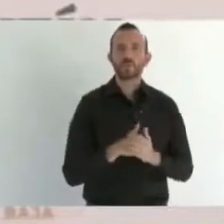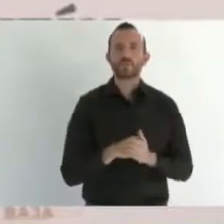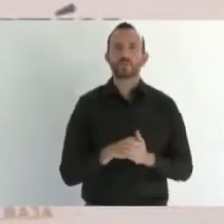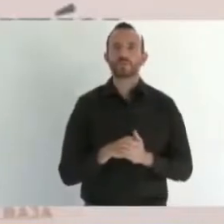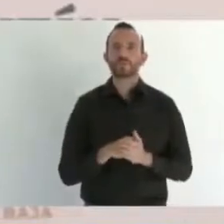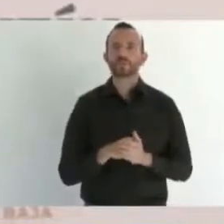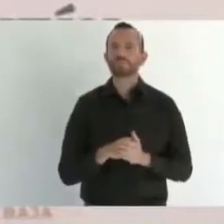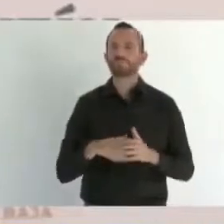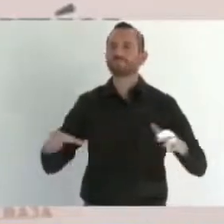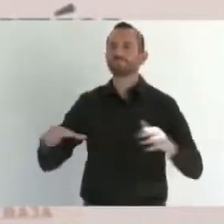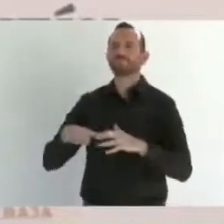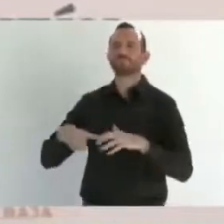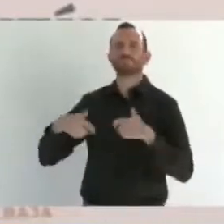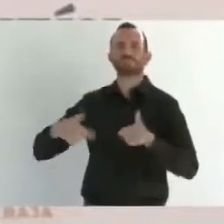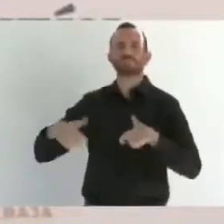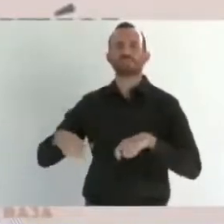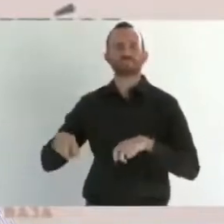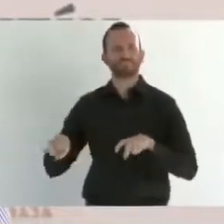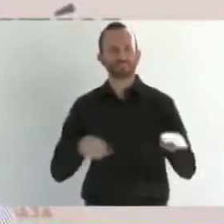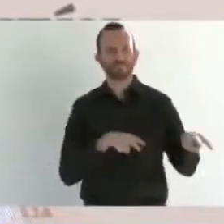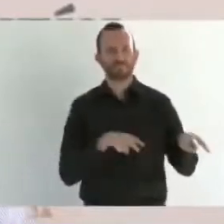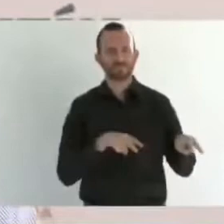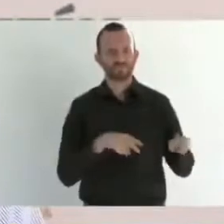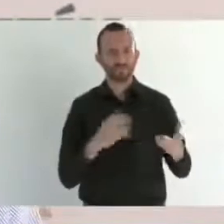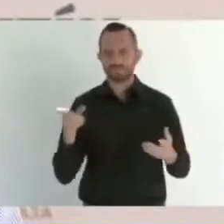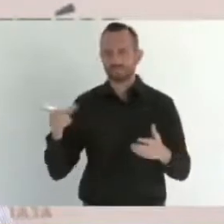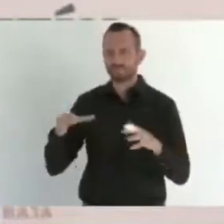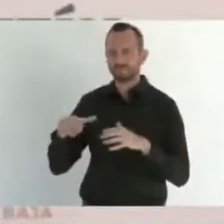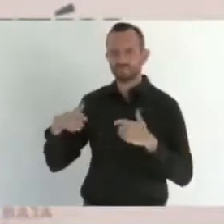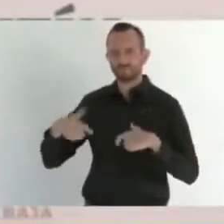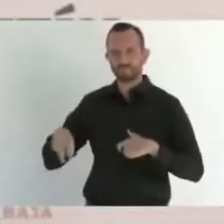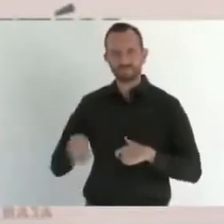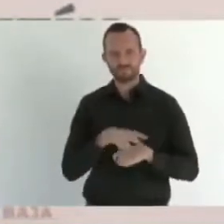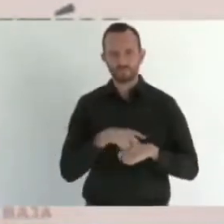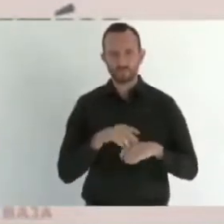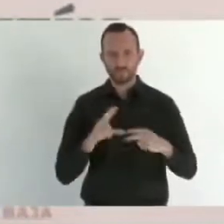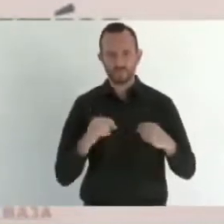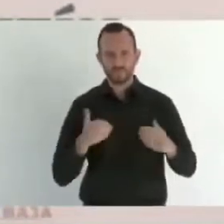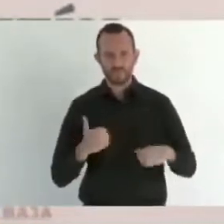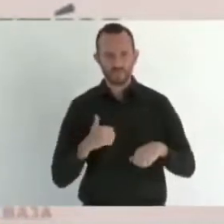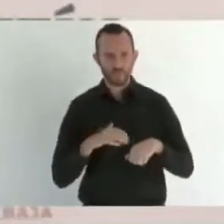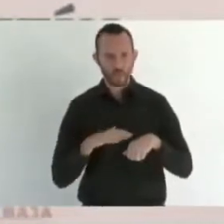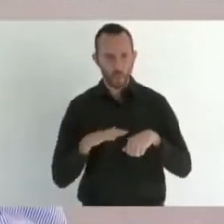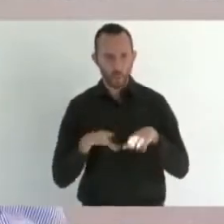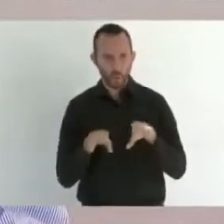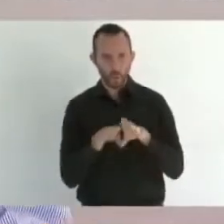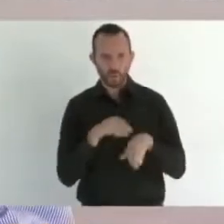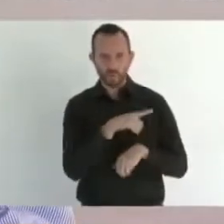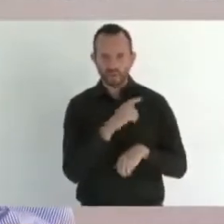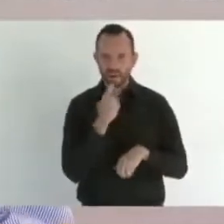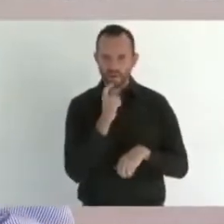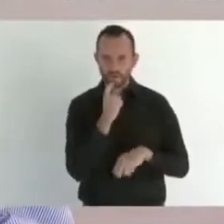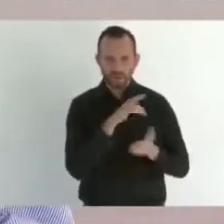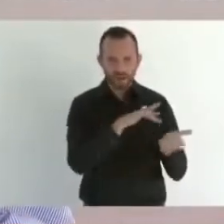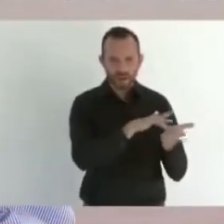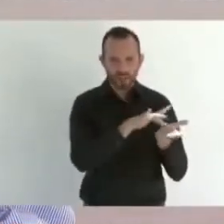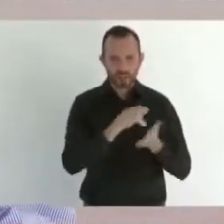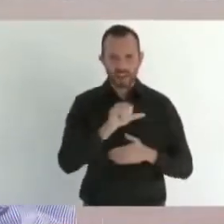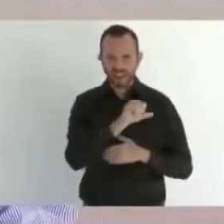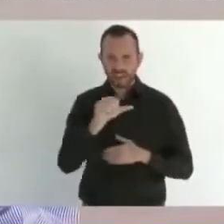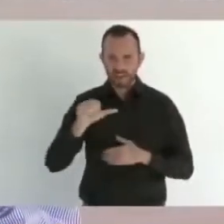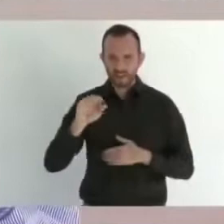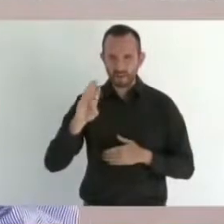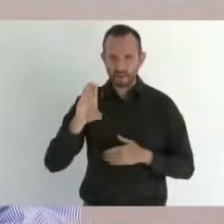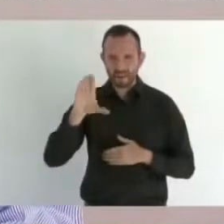cómo es que se libre entregar una vez que como se le iba a dar trabajo de